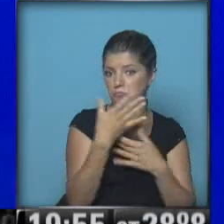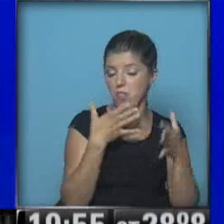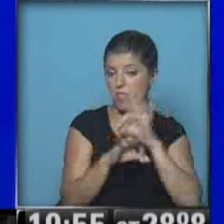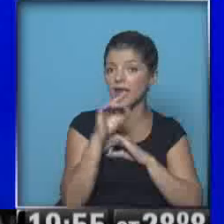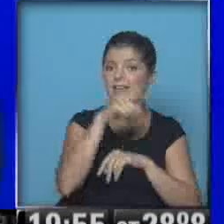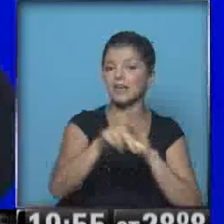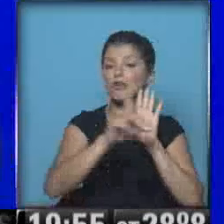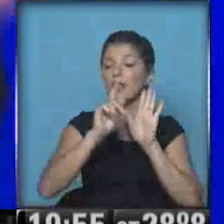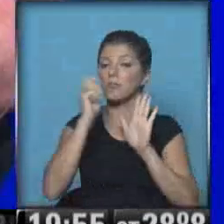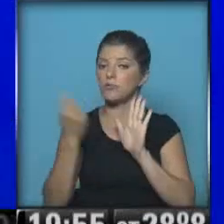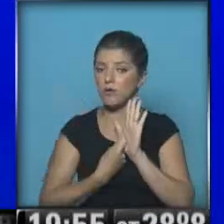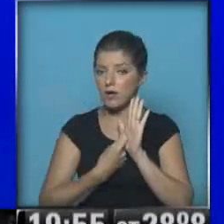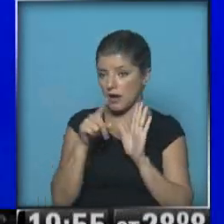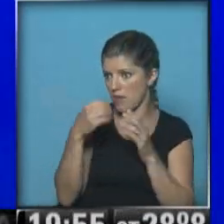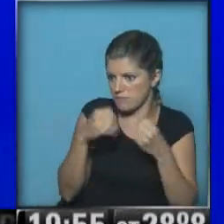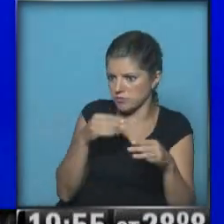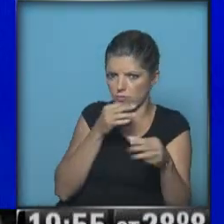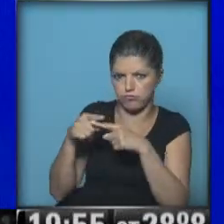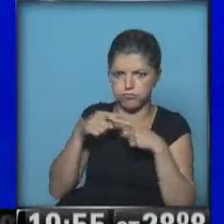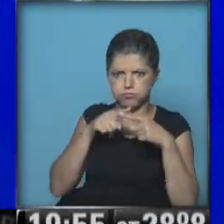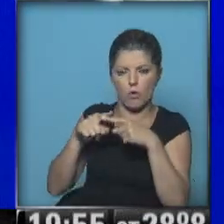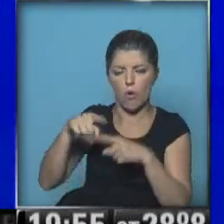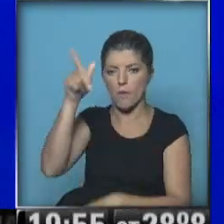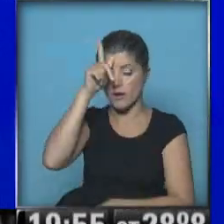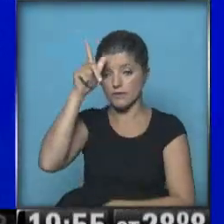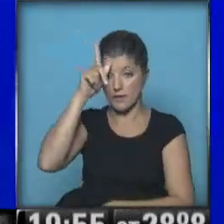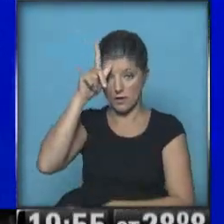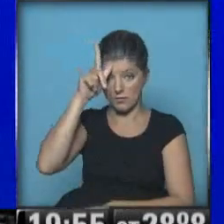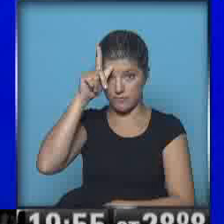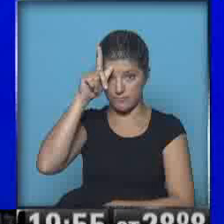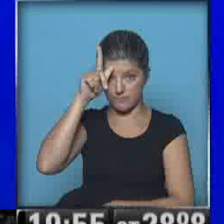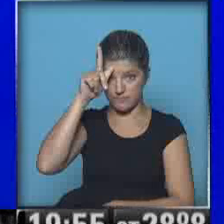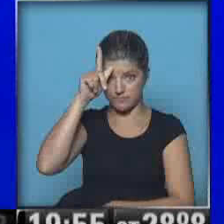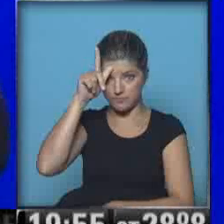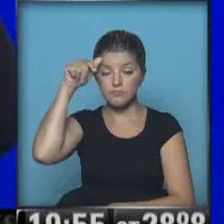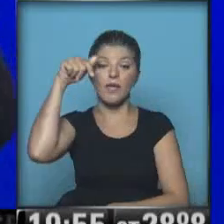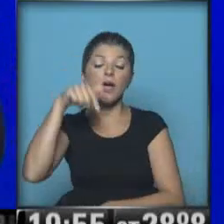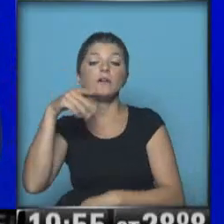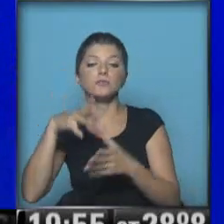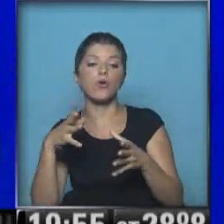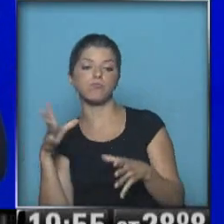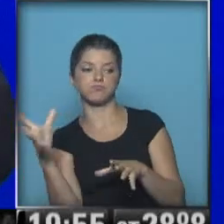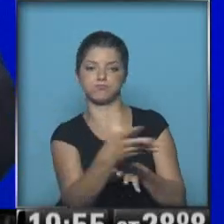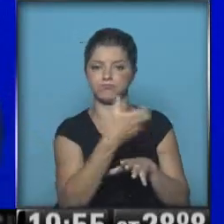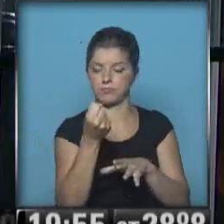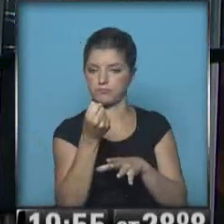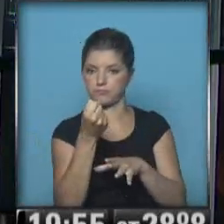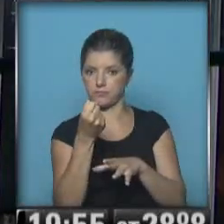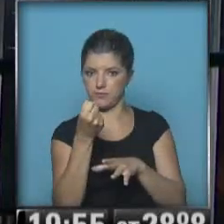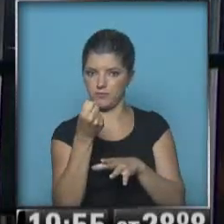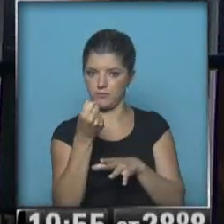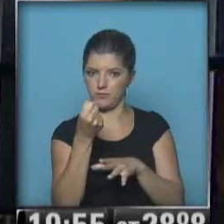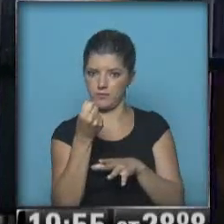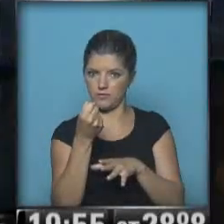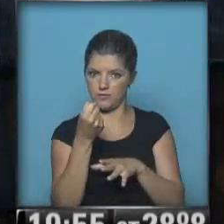esto es ilegal. Él empieza a discutir con los policías y ellos terminan agarrándolo. Le practican